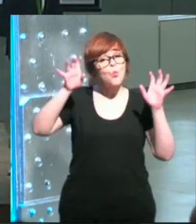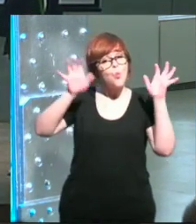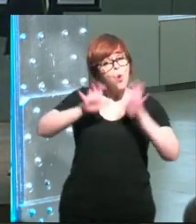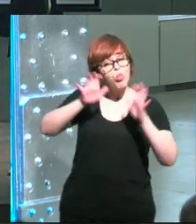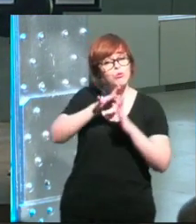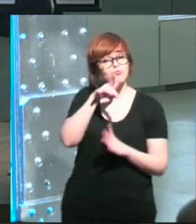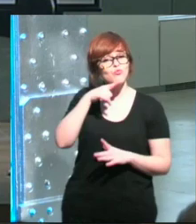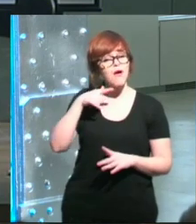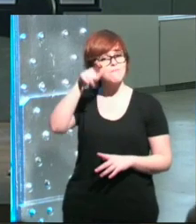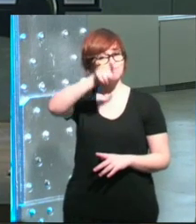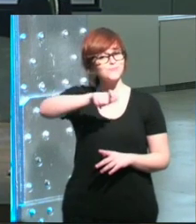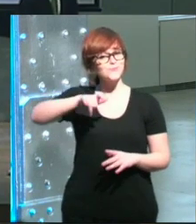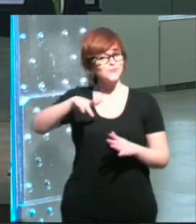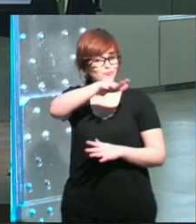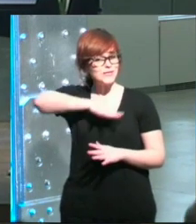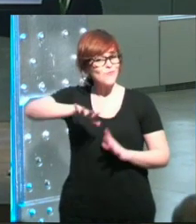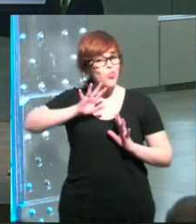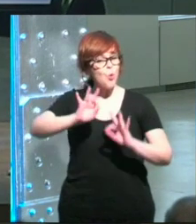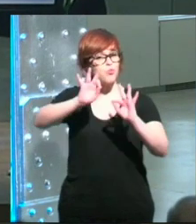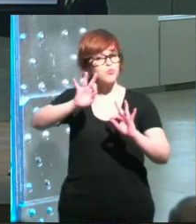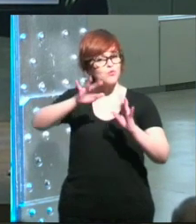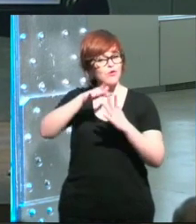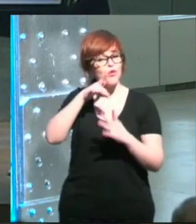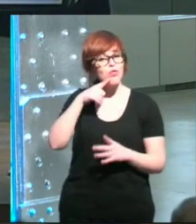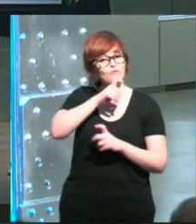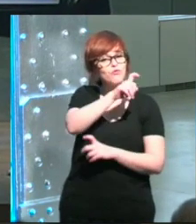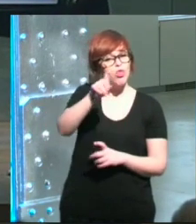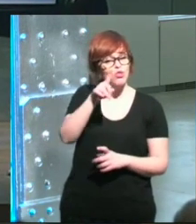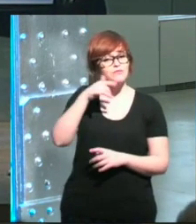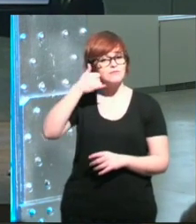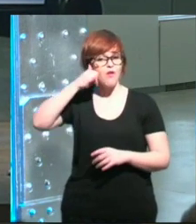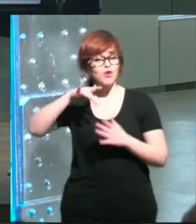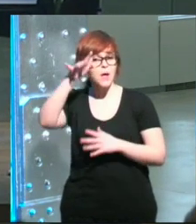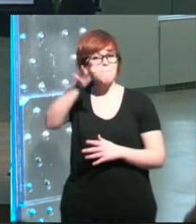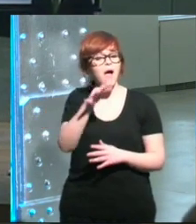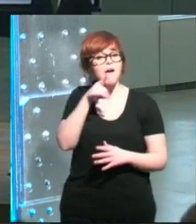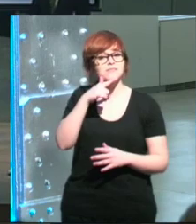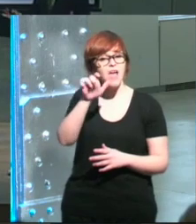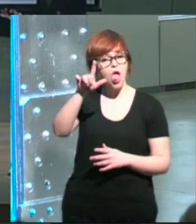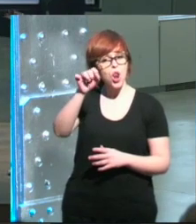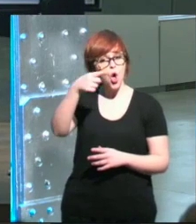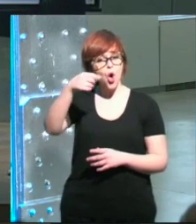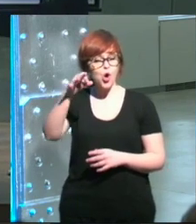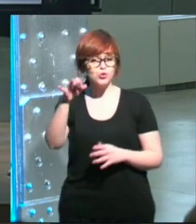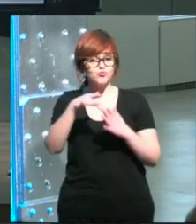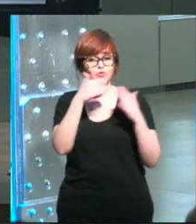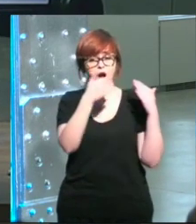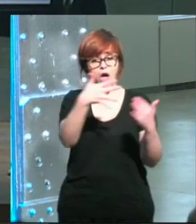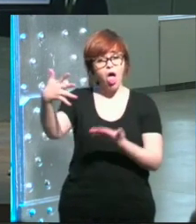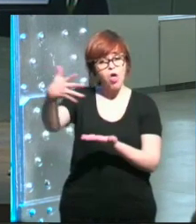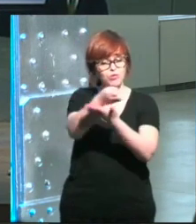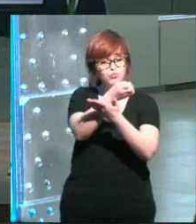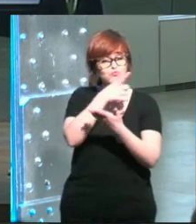espacio tan único, a la Fundación Telefónica, pero también a la Fundación Élogos. Gracias a todos ustedes por estar aquí y